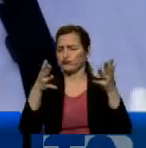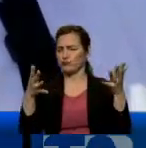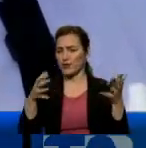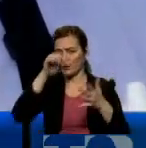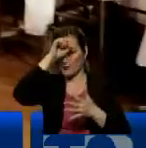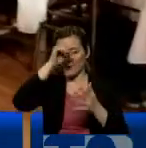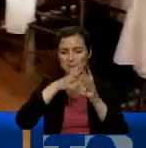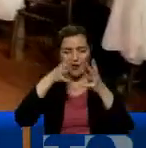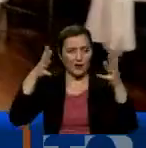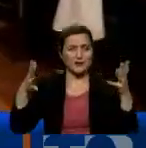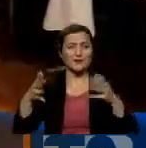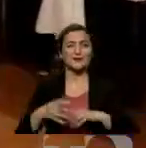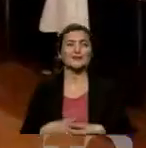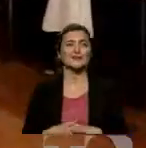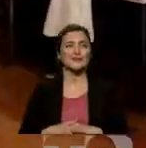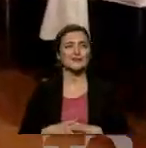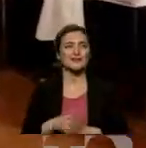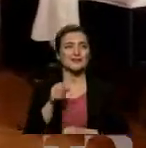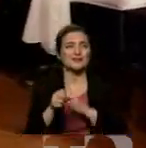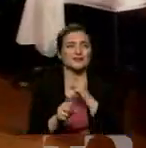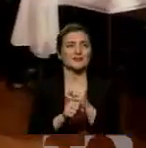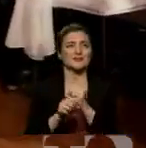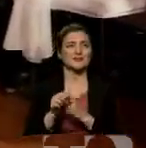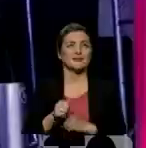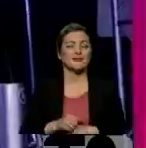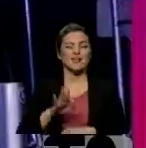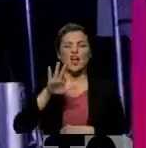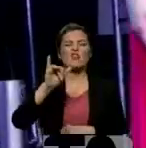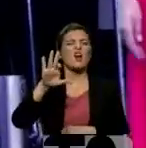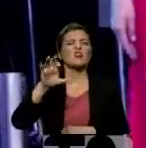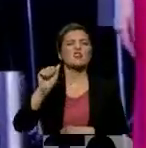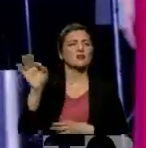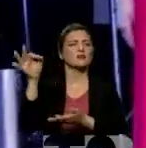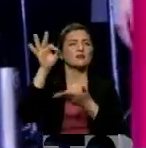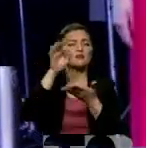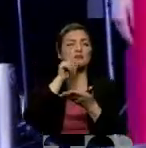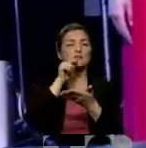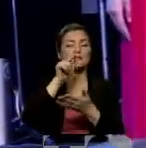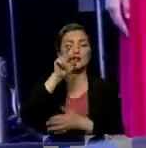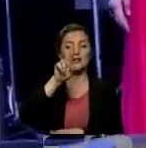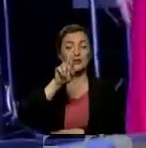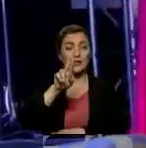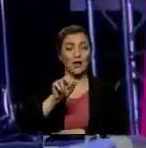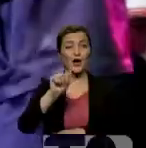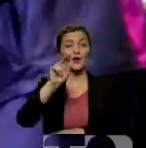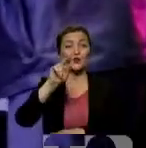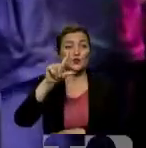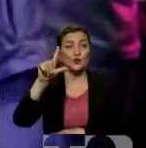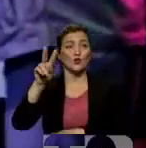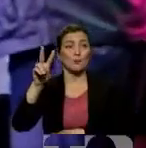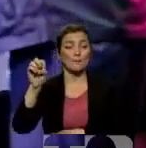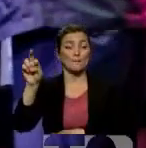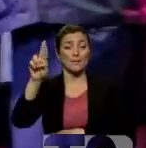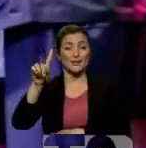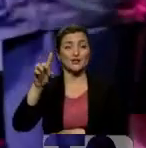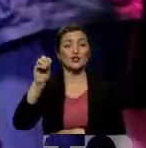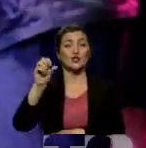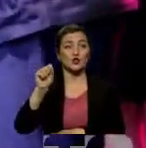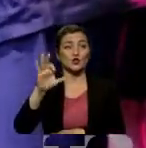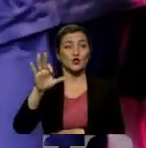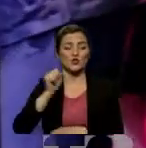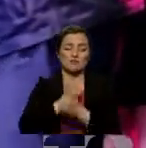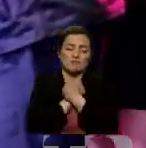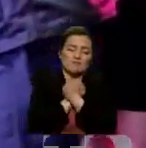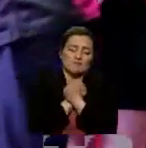la fritada más grande. Este año, el Taita Carnaval será representado por Raúl Verde Soto, personaje apreciado en